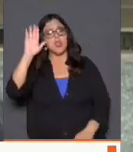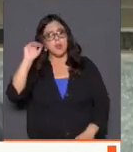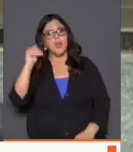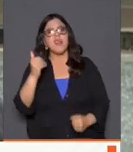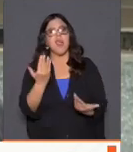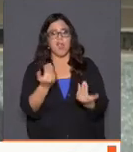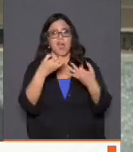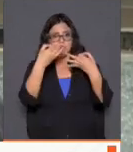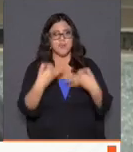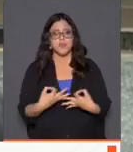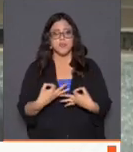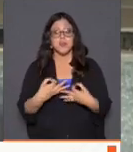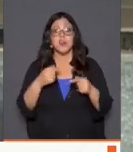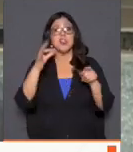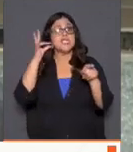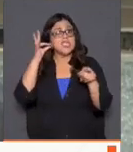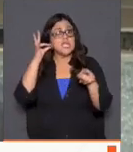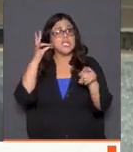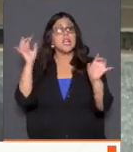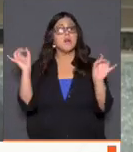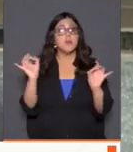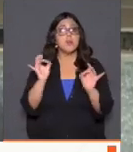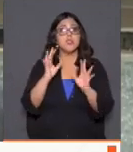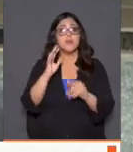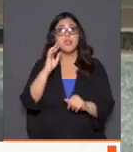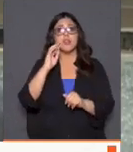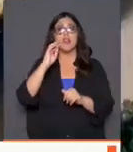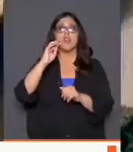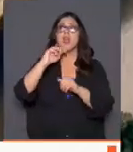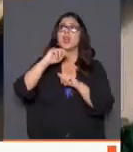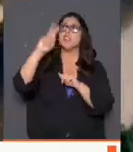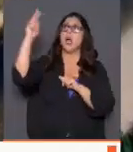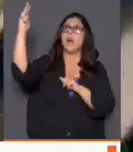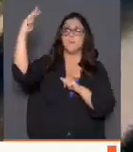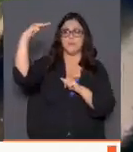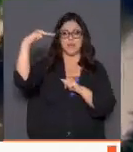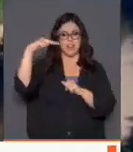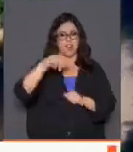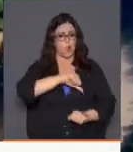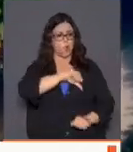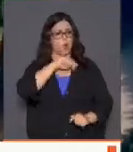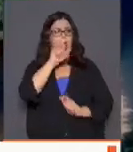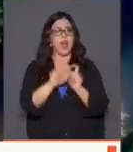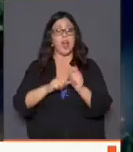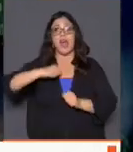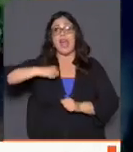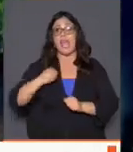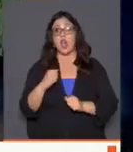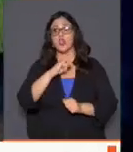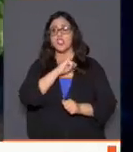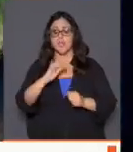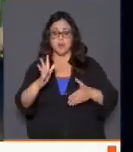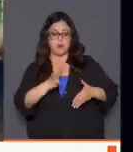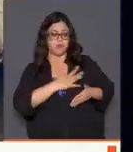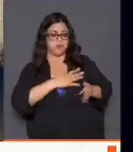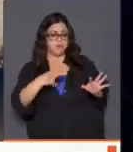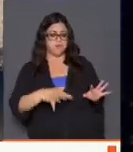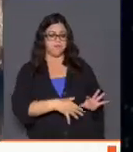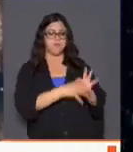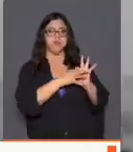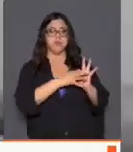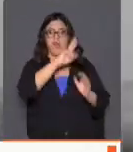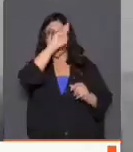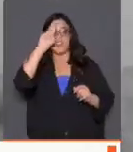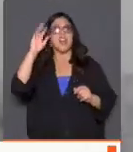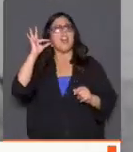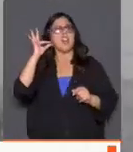se merece y creo que ella miraría hacia abajo orgullosa de su gente Escocia siempre estuvo en el corazón de la Reina Isabel II en